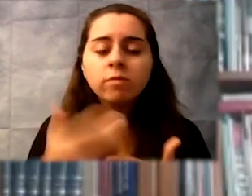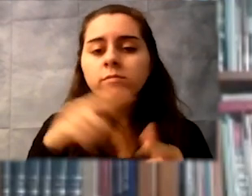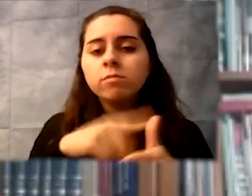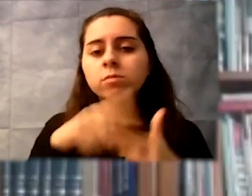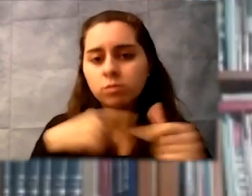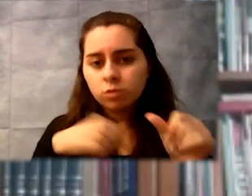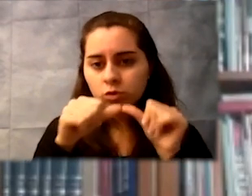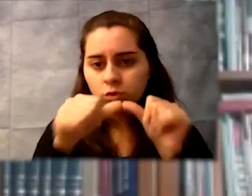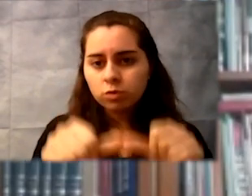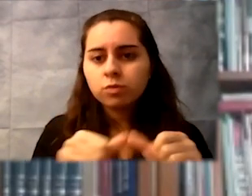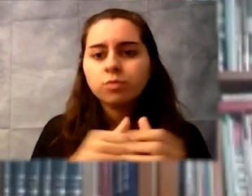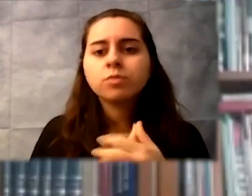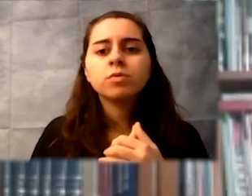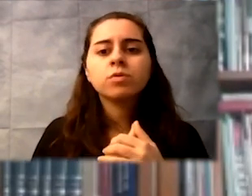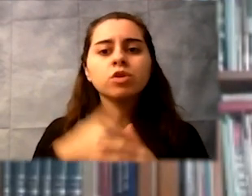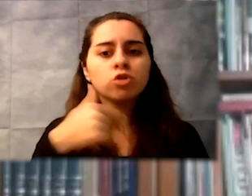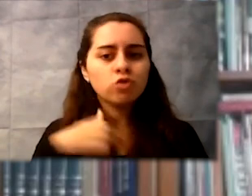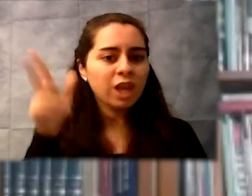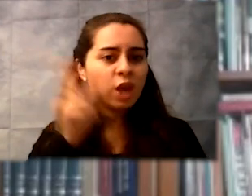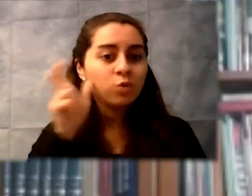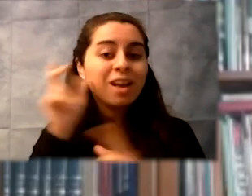que nada, quería reaccionar a lo que he escuchado hasta ahora,